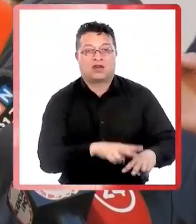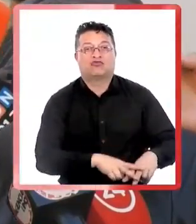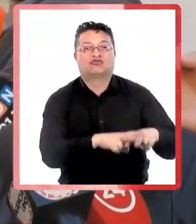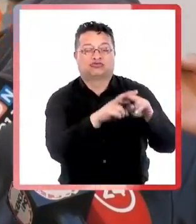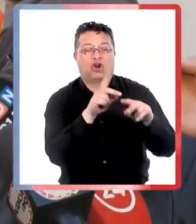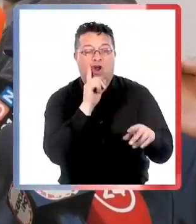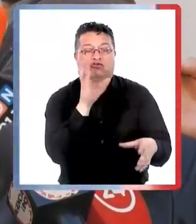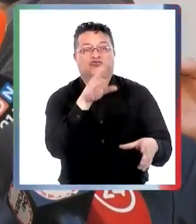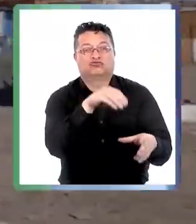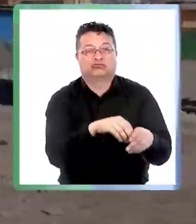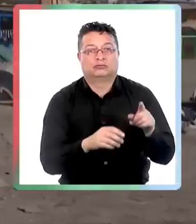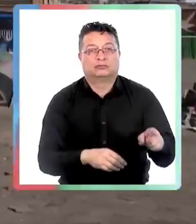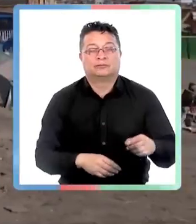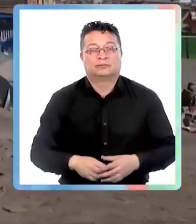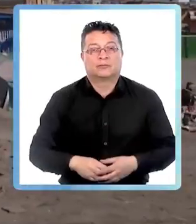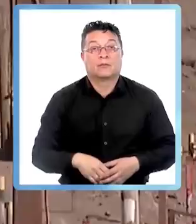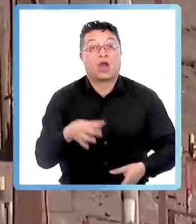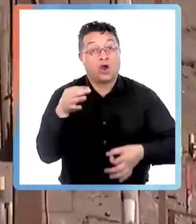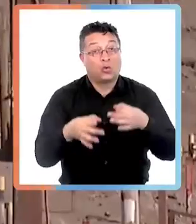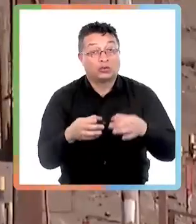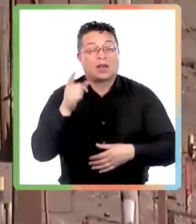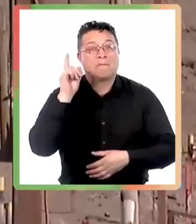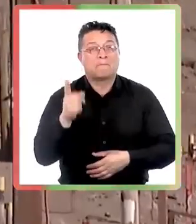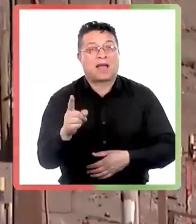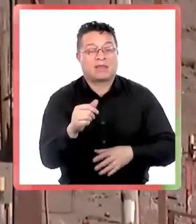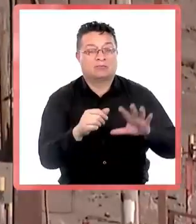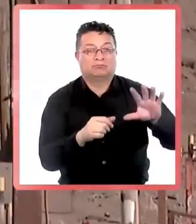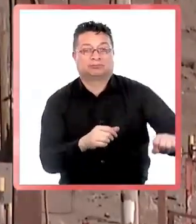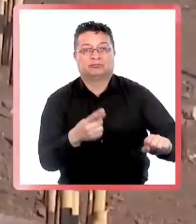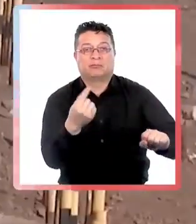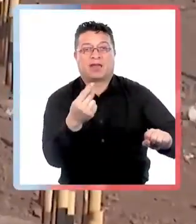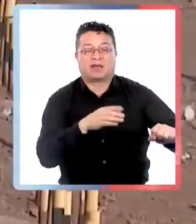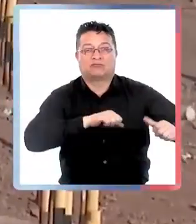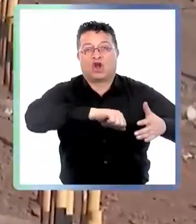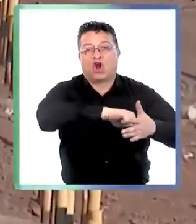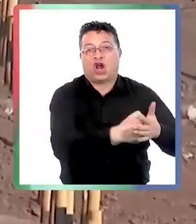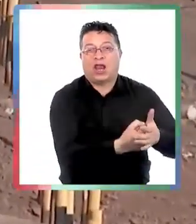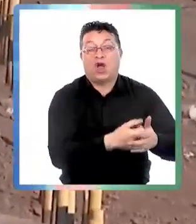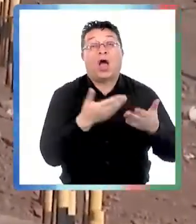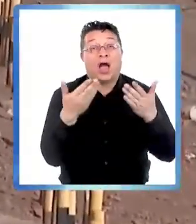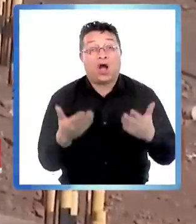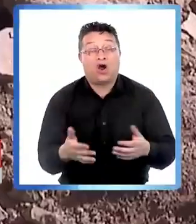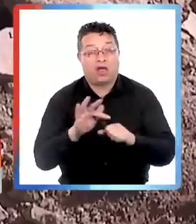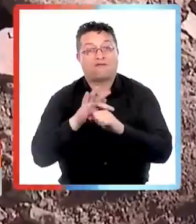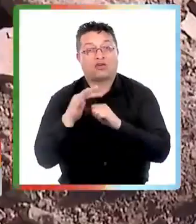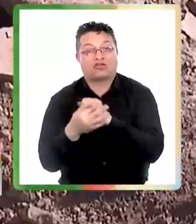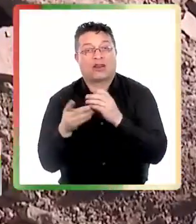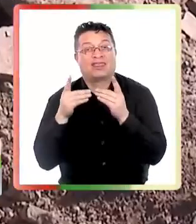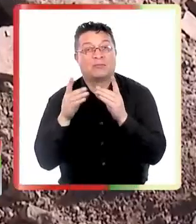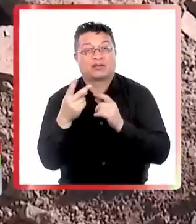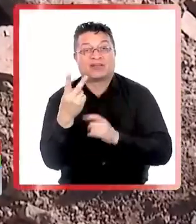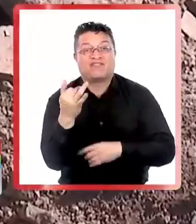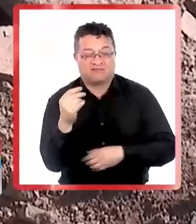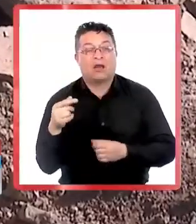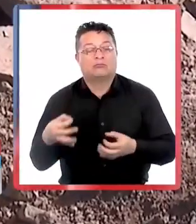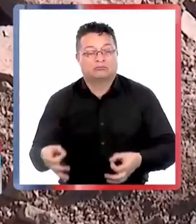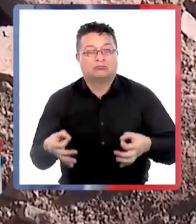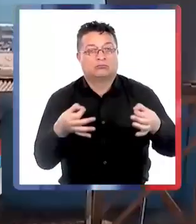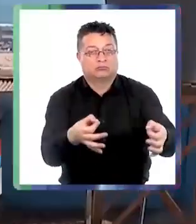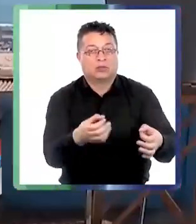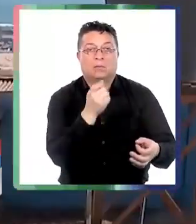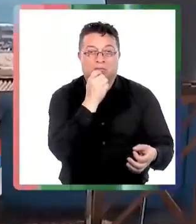resguardar los fondos que están involucrados en este caso. La justicia ordenó retener los dineros de la cuenta bancaria y ahora la Fundación Democracia